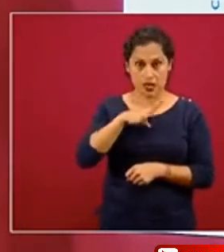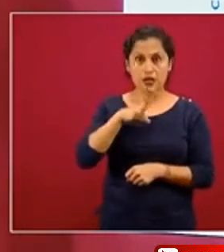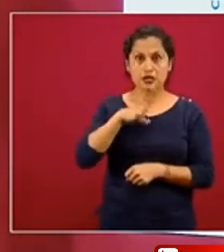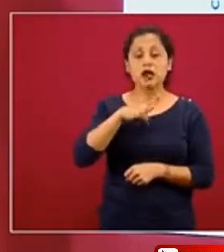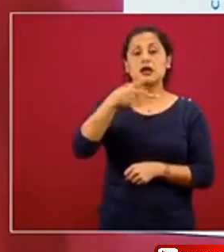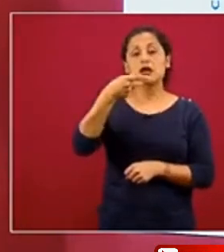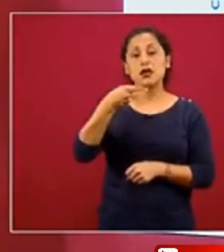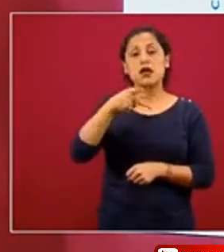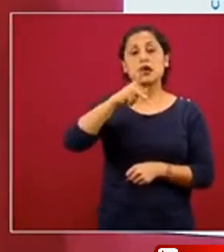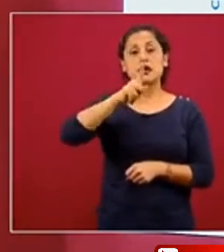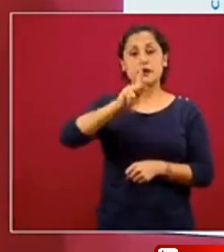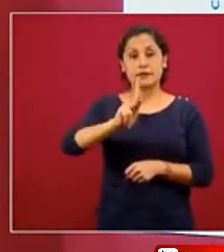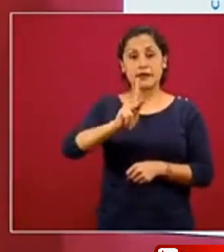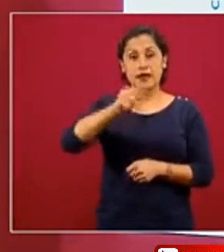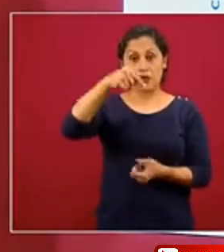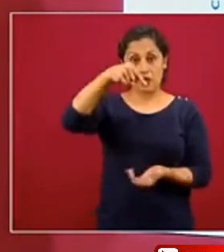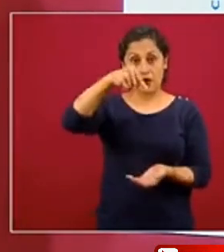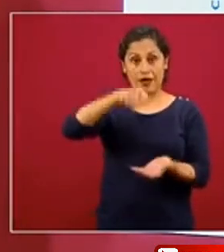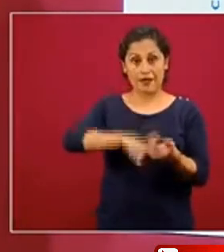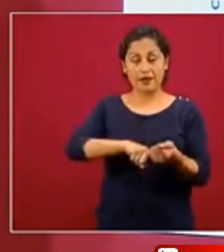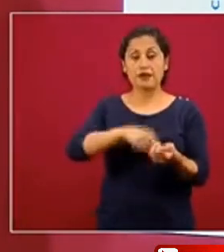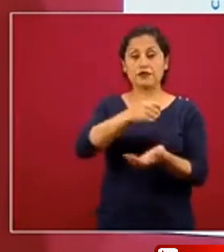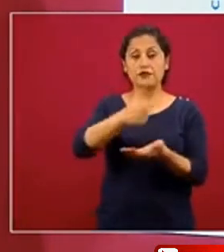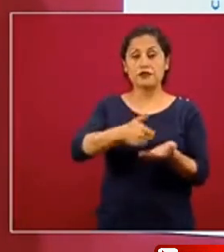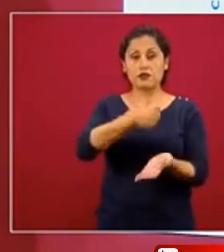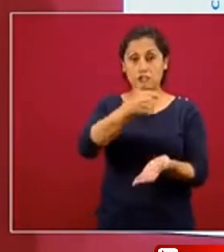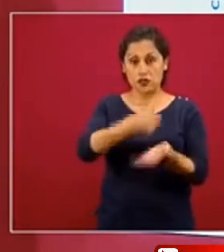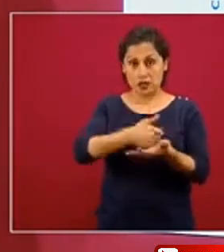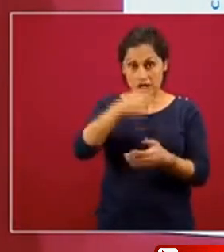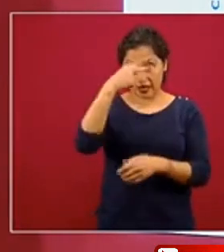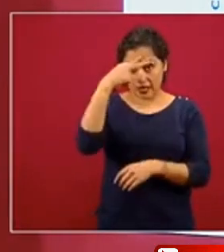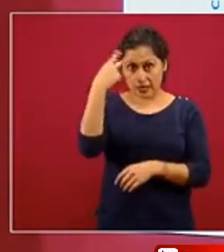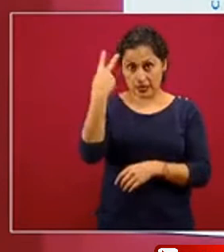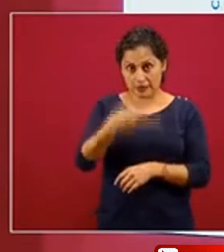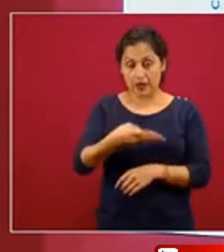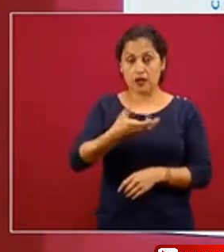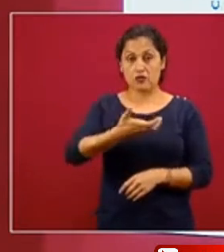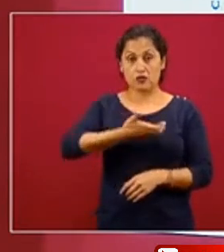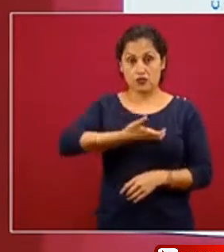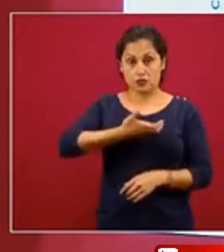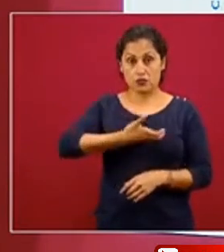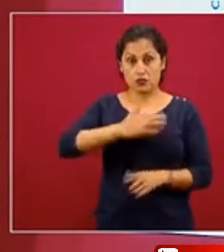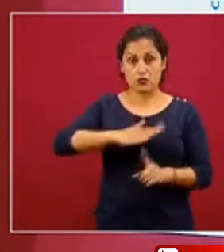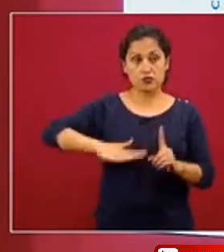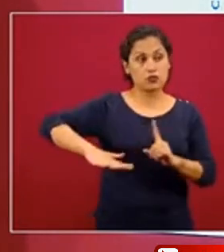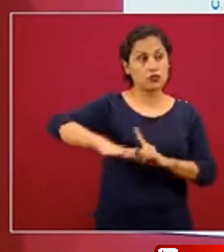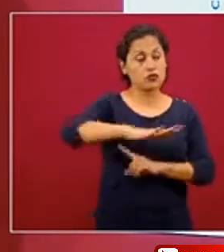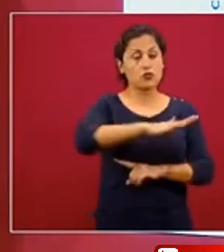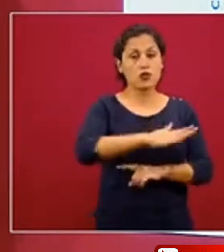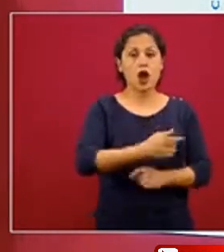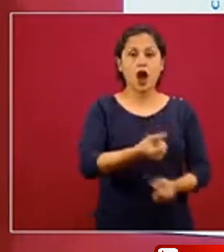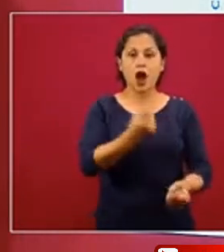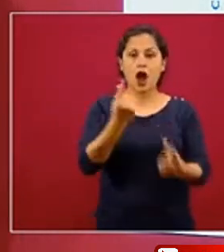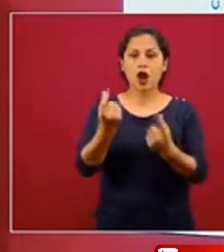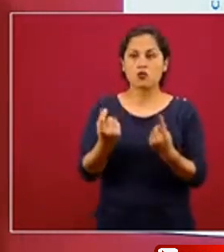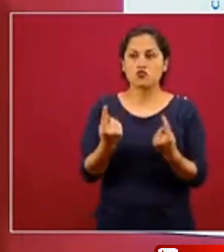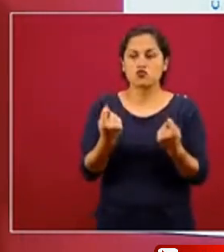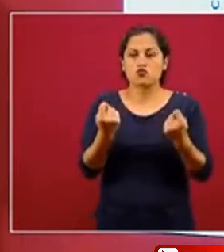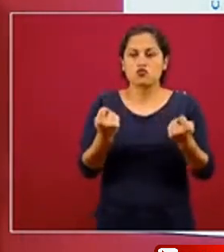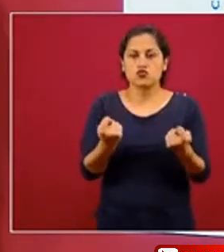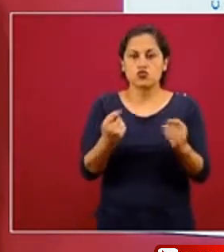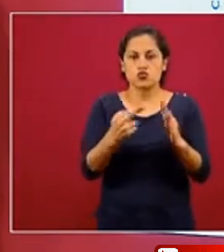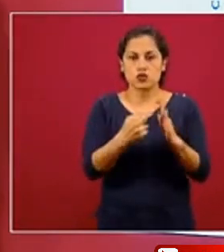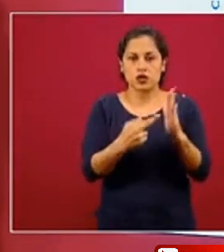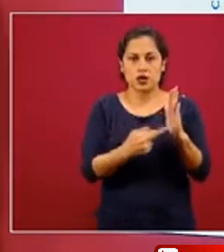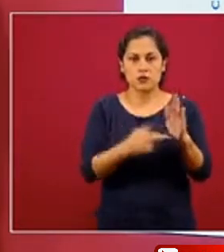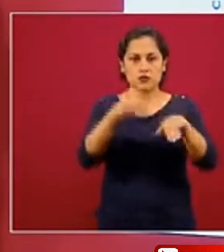centro histórico de la Ciudad de México se había verificado que no estaban cumpliendo las disposiciones de seguridad